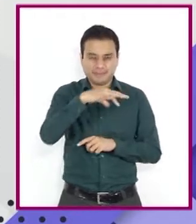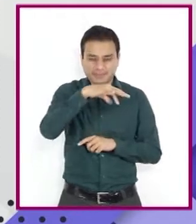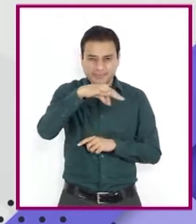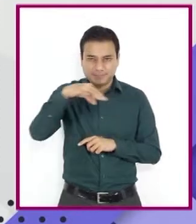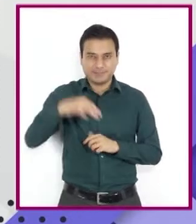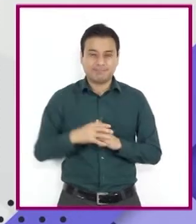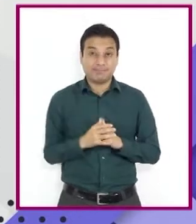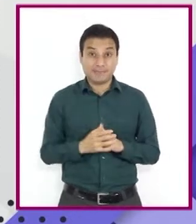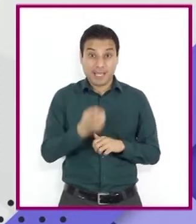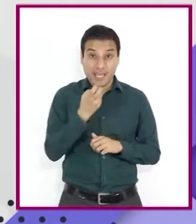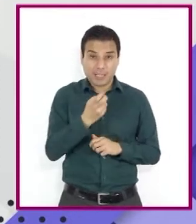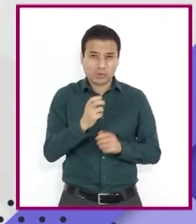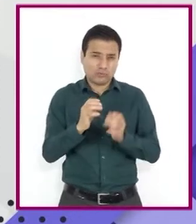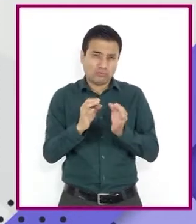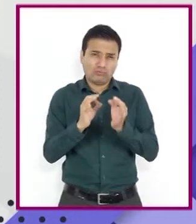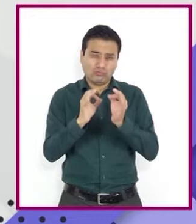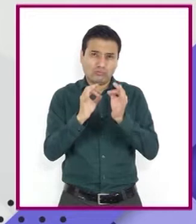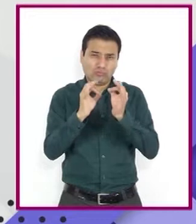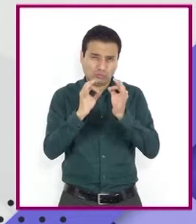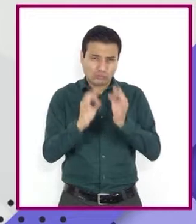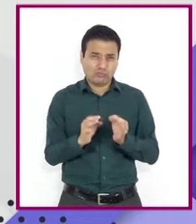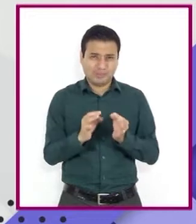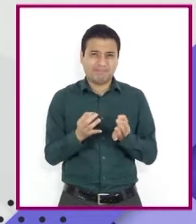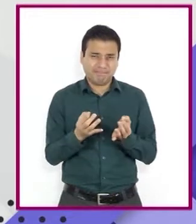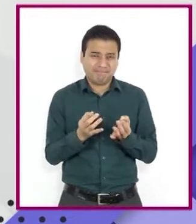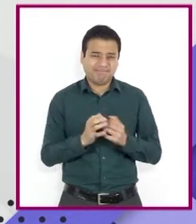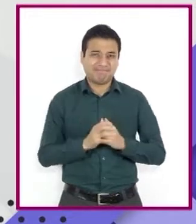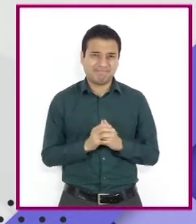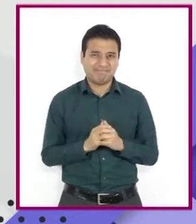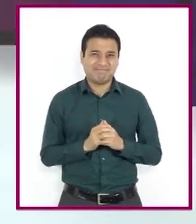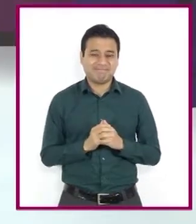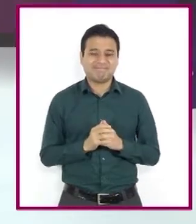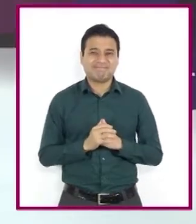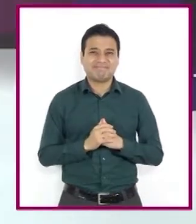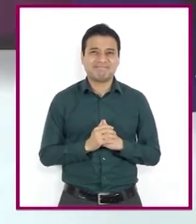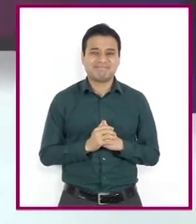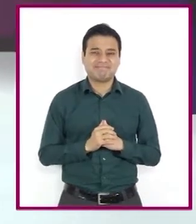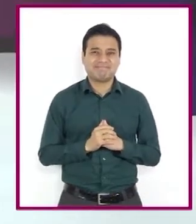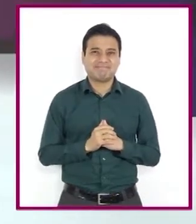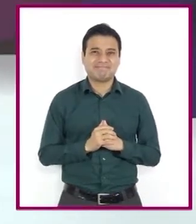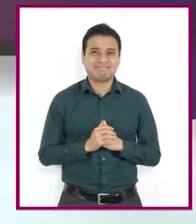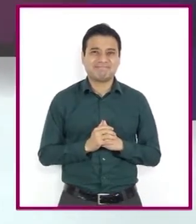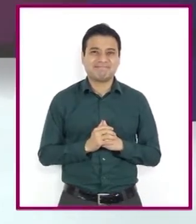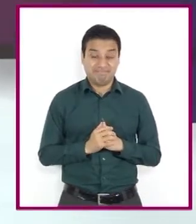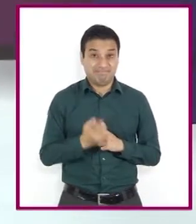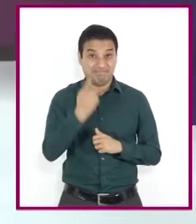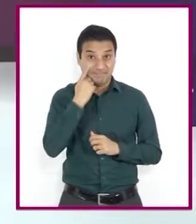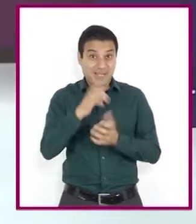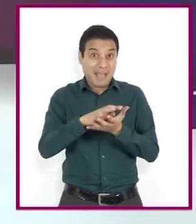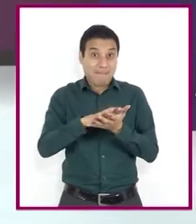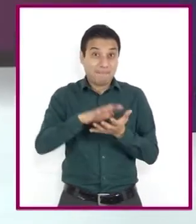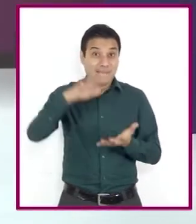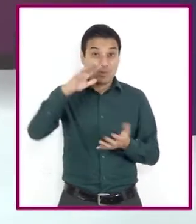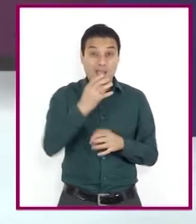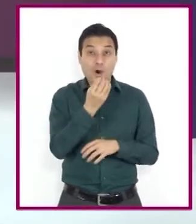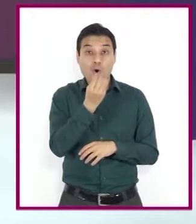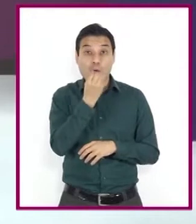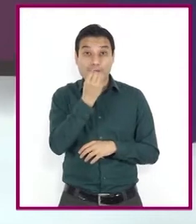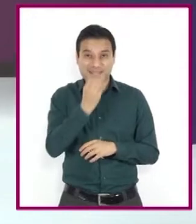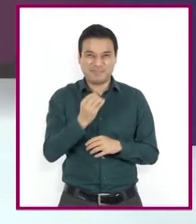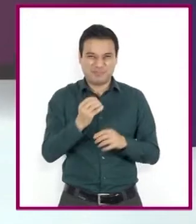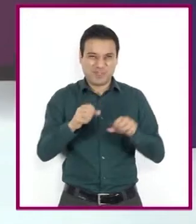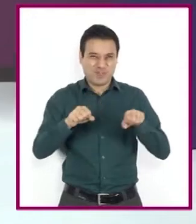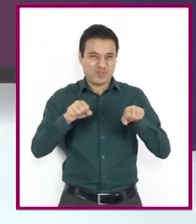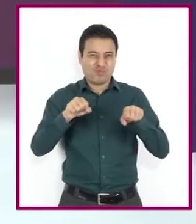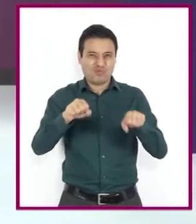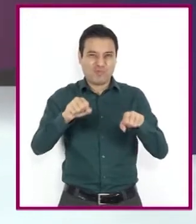son suficientes para obtener una gran variedad de tonos. La mayoría de los alimentos que encontramos en los